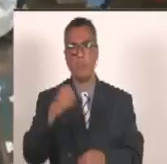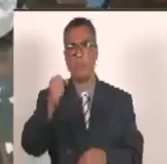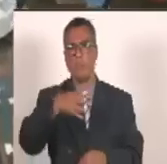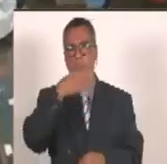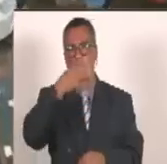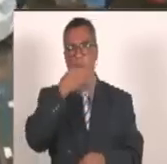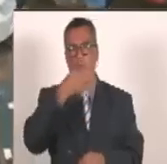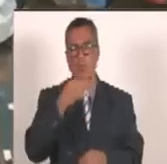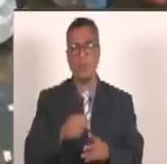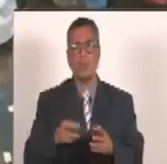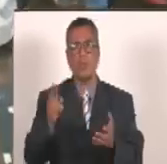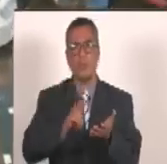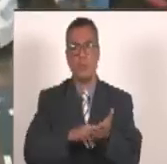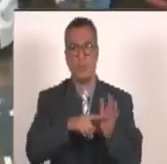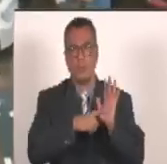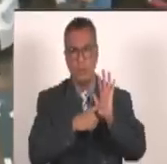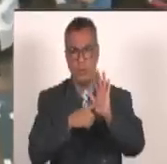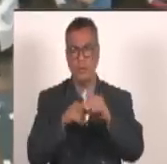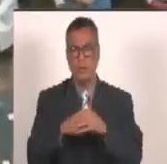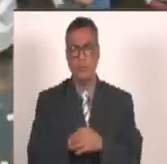Buenas tardes nuevamente.